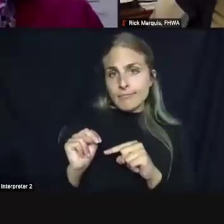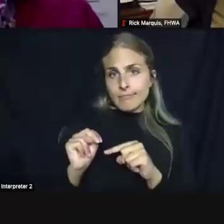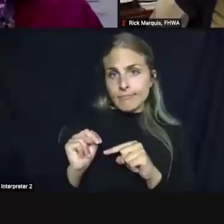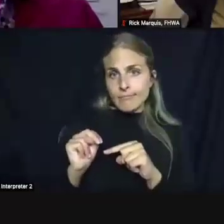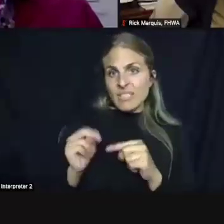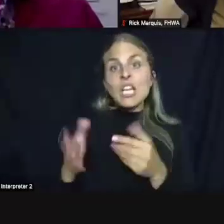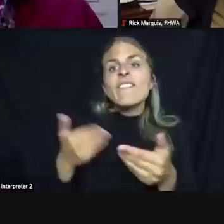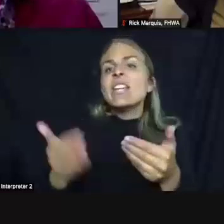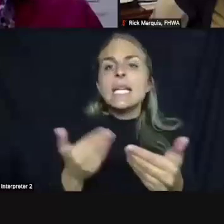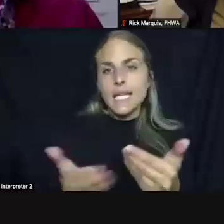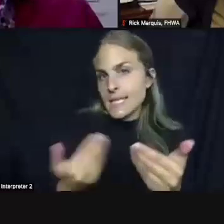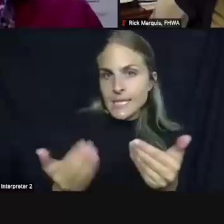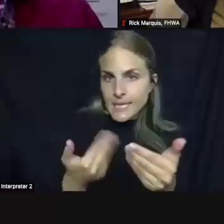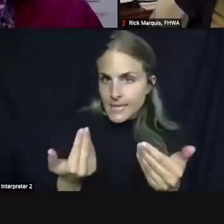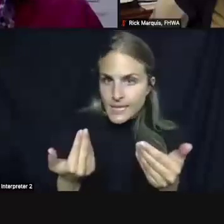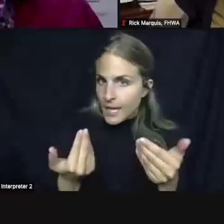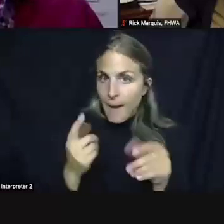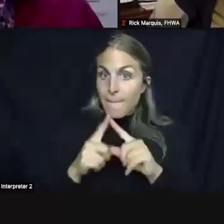aledañas